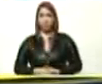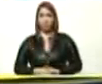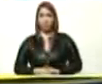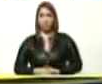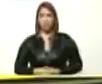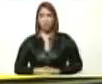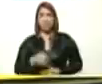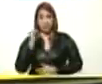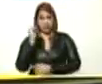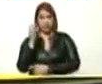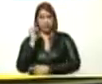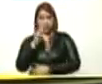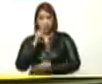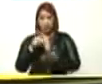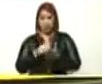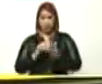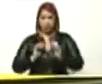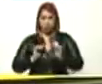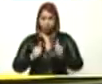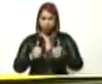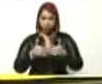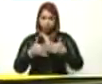o que la asamblea nacional, arranca,